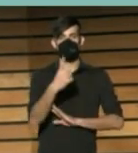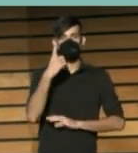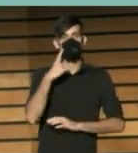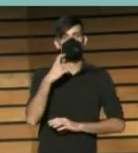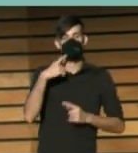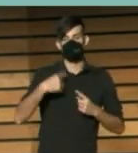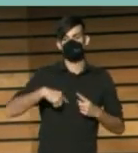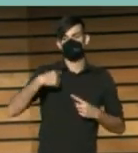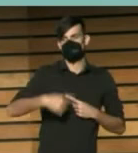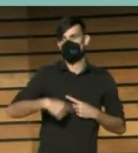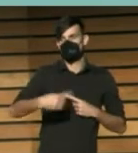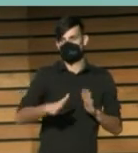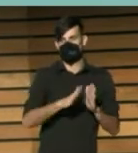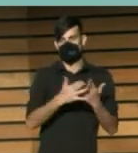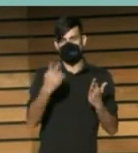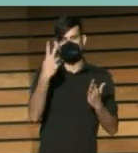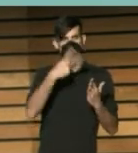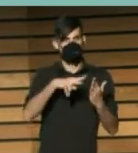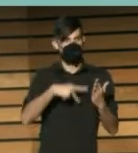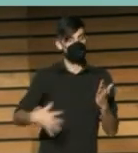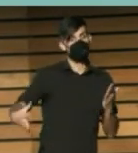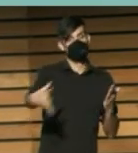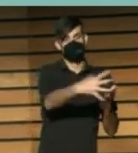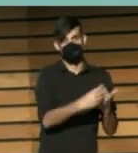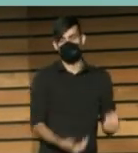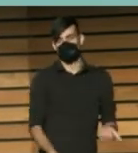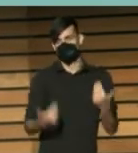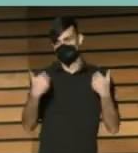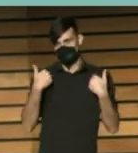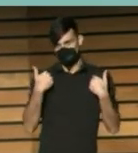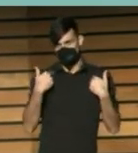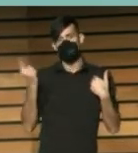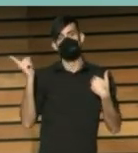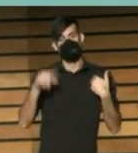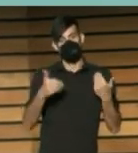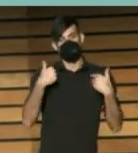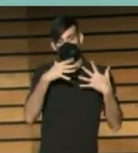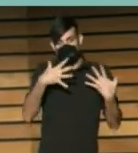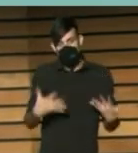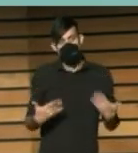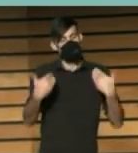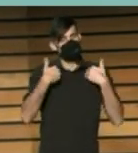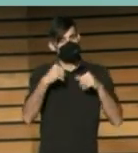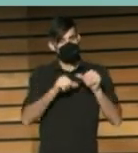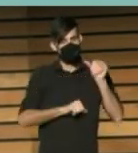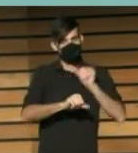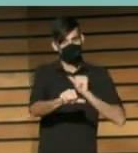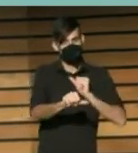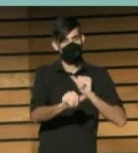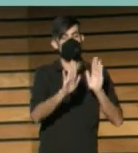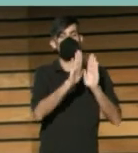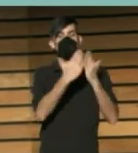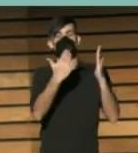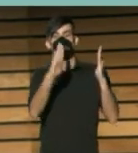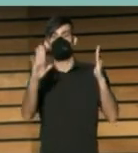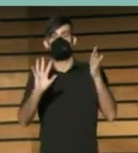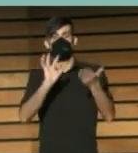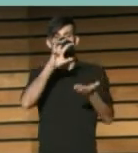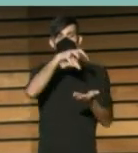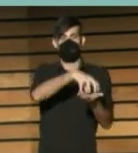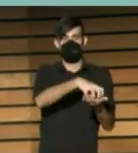ocupa a todos y nos ocupa todo el tiempo y nos ocupa a largo plazo, las bibliotecas como infraestructuras, pero